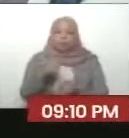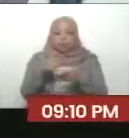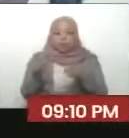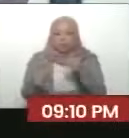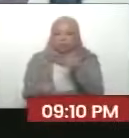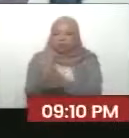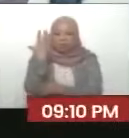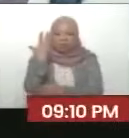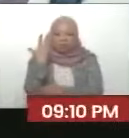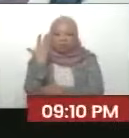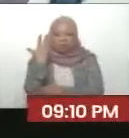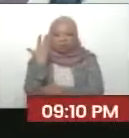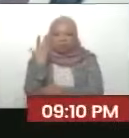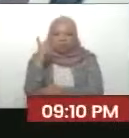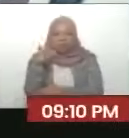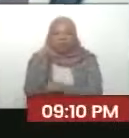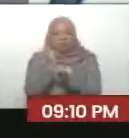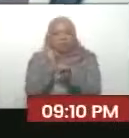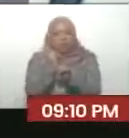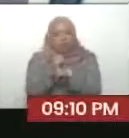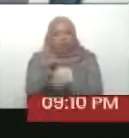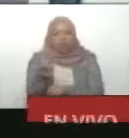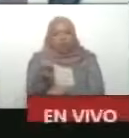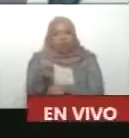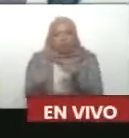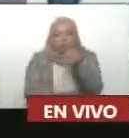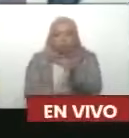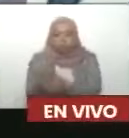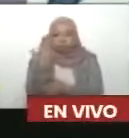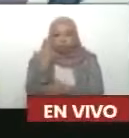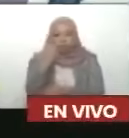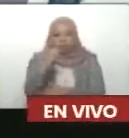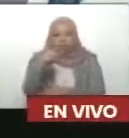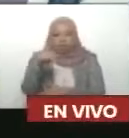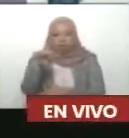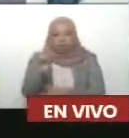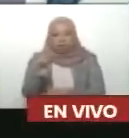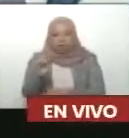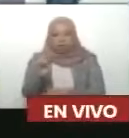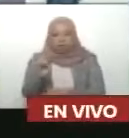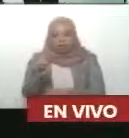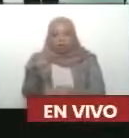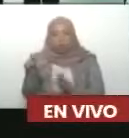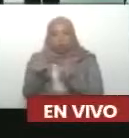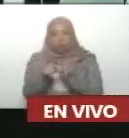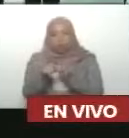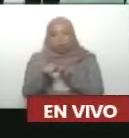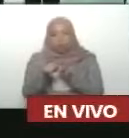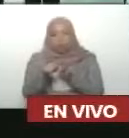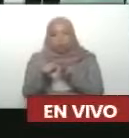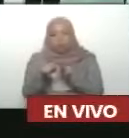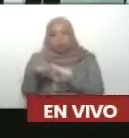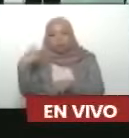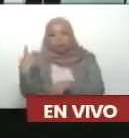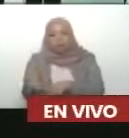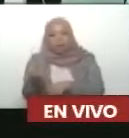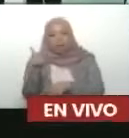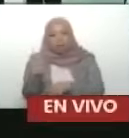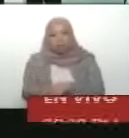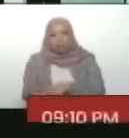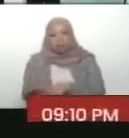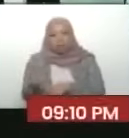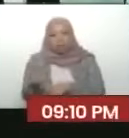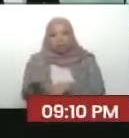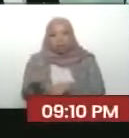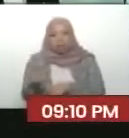aparece. ¡Pum! Le da. Ahí busca un link que queda aquí, de este lado. A la